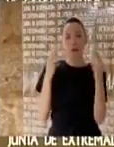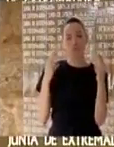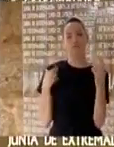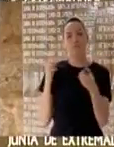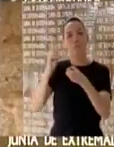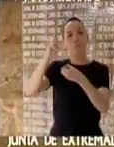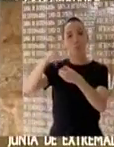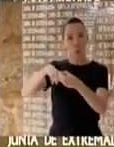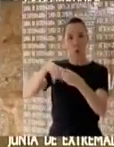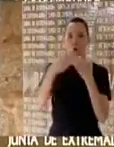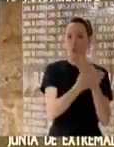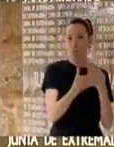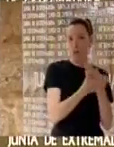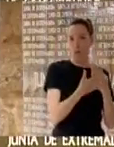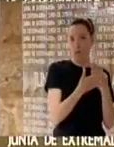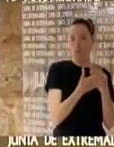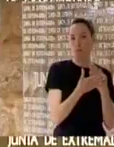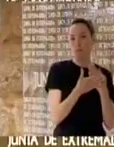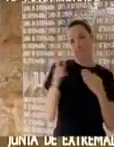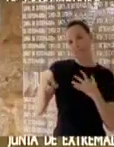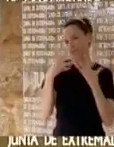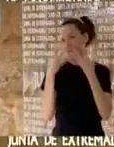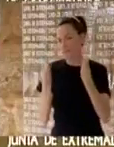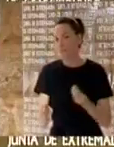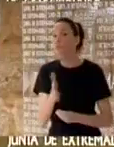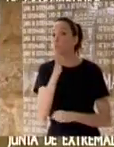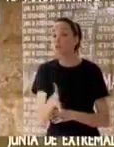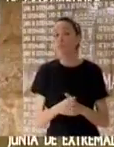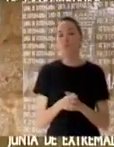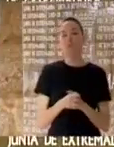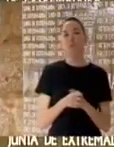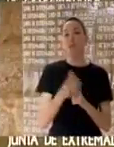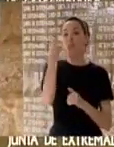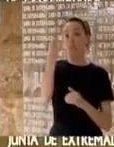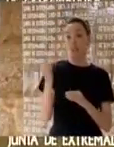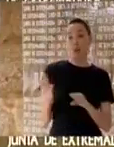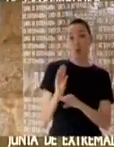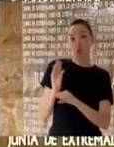por qué. Porque esos dineros que son cobrados